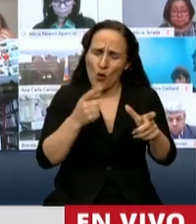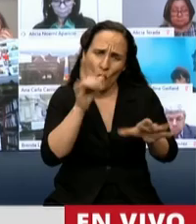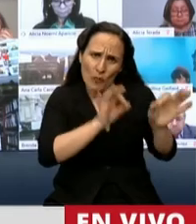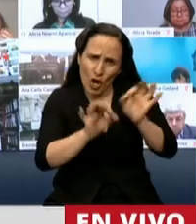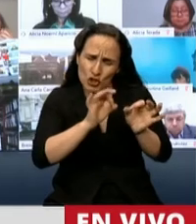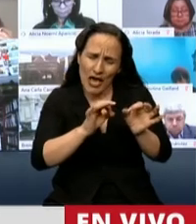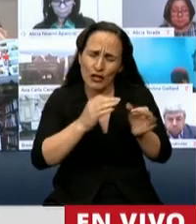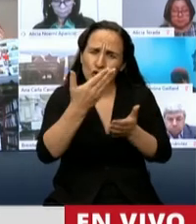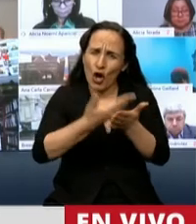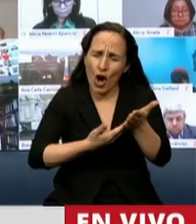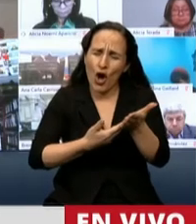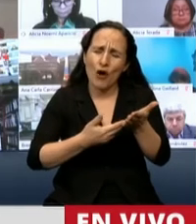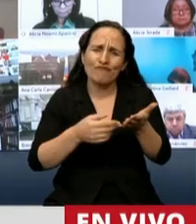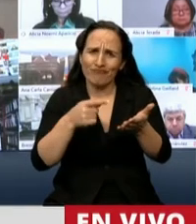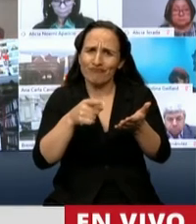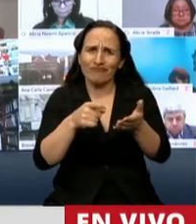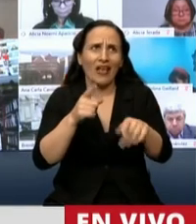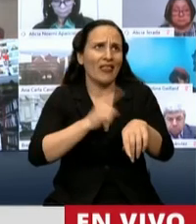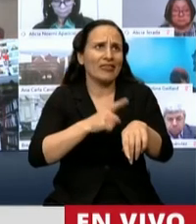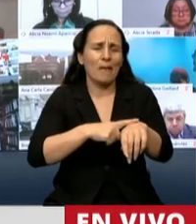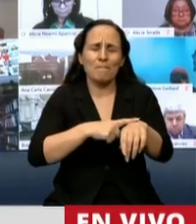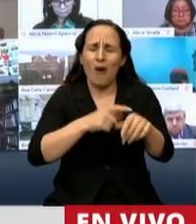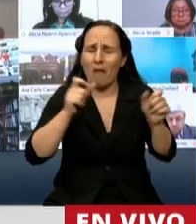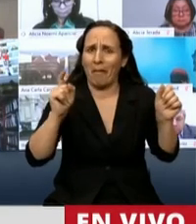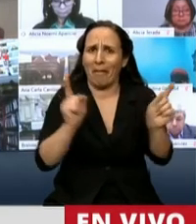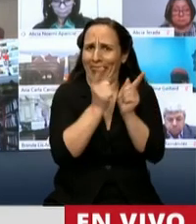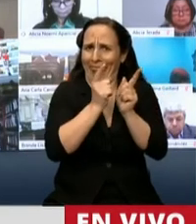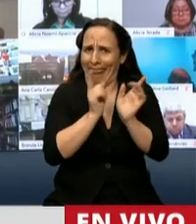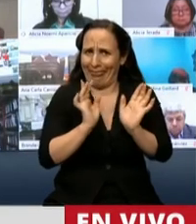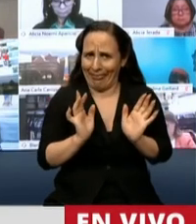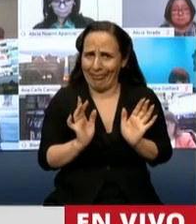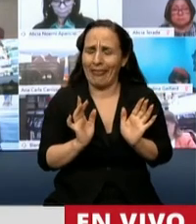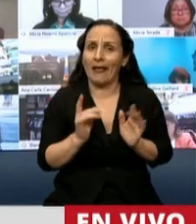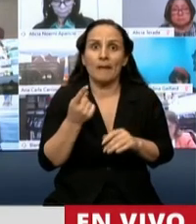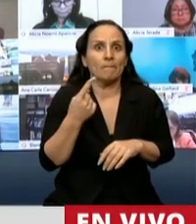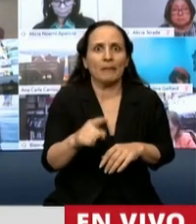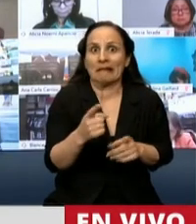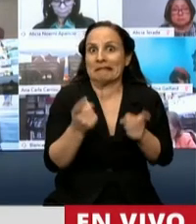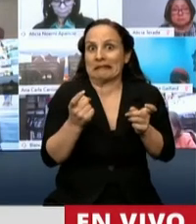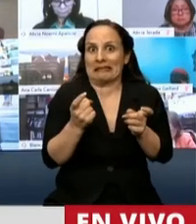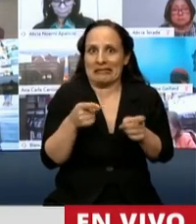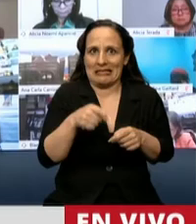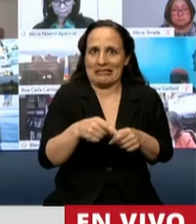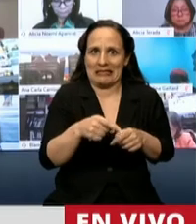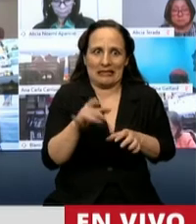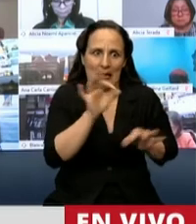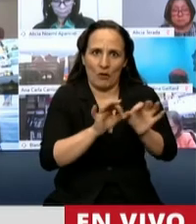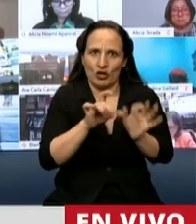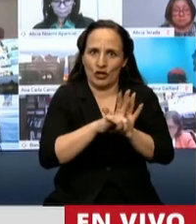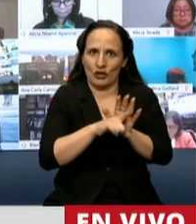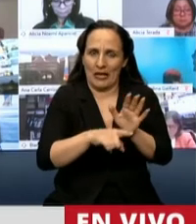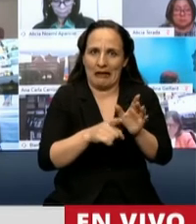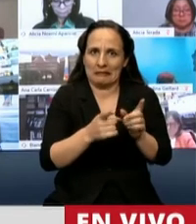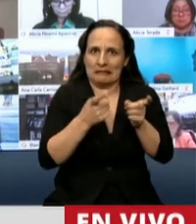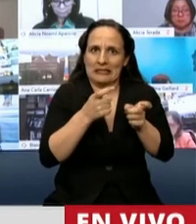proyecto en un tiempo realmente muy, muy acotado, pero que necesariamente es una herramienta que